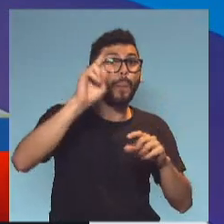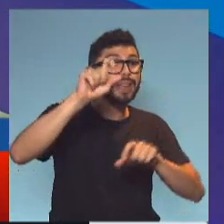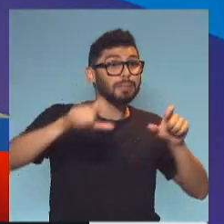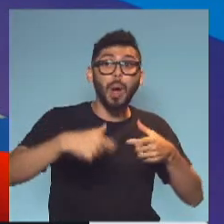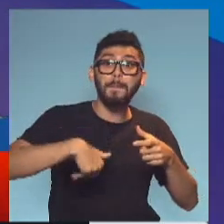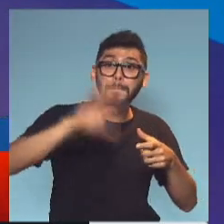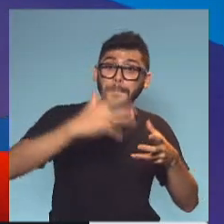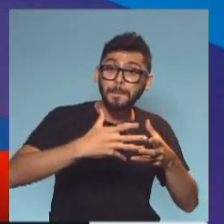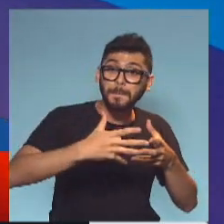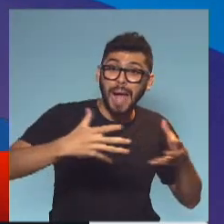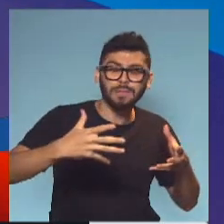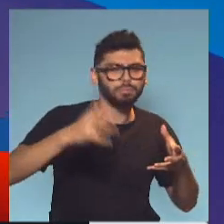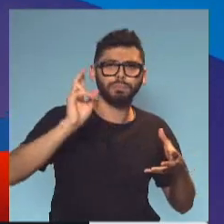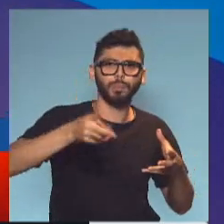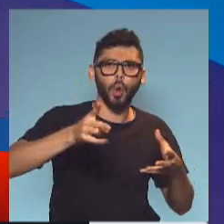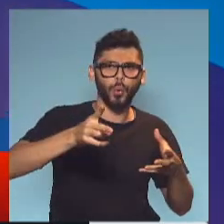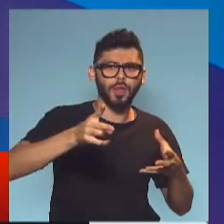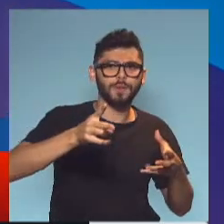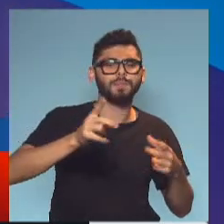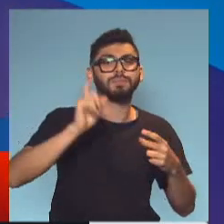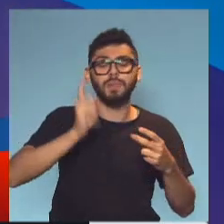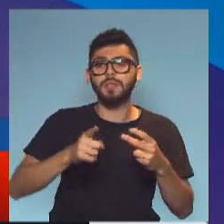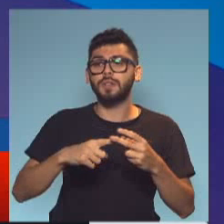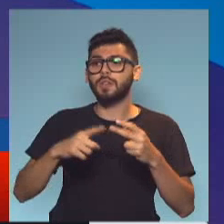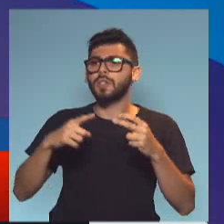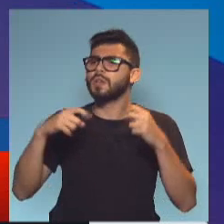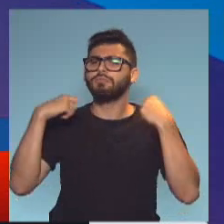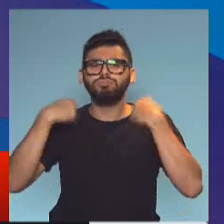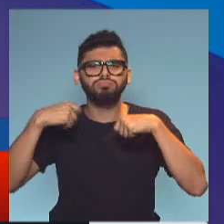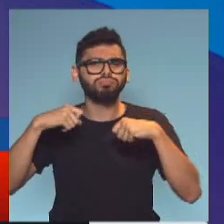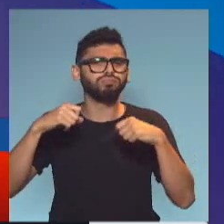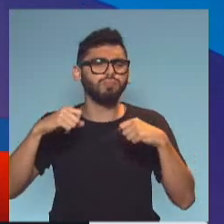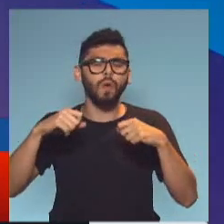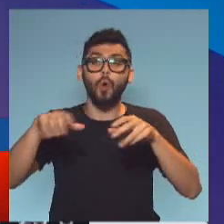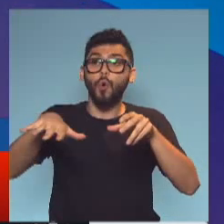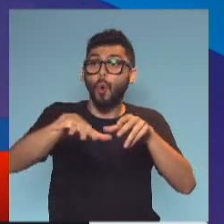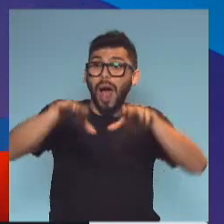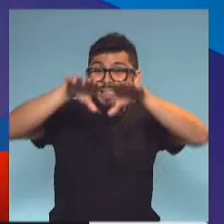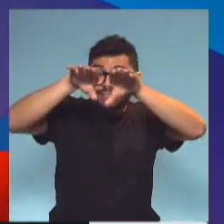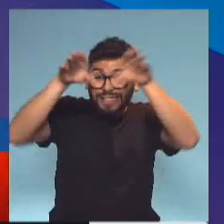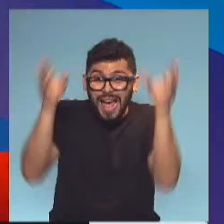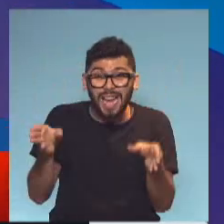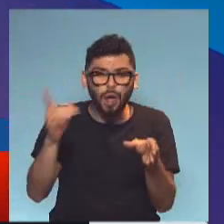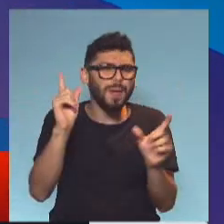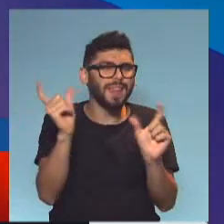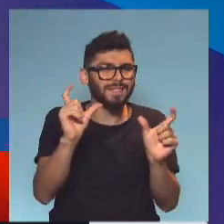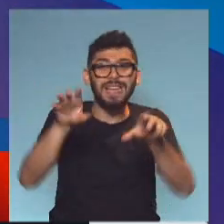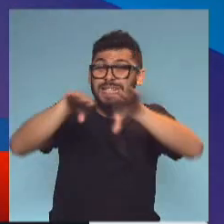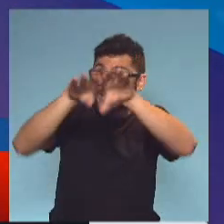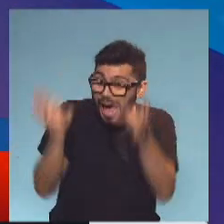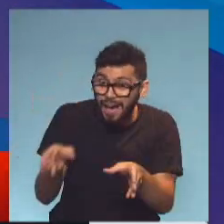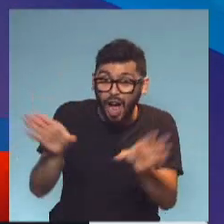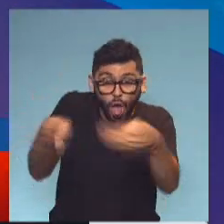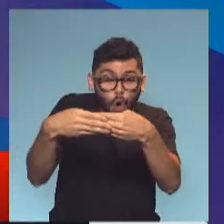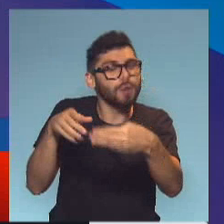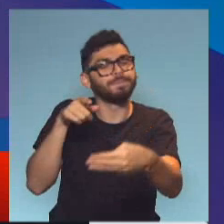20 personas. Y esas actividades recreativas o deportivas en lugares cerrados, vale hacer la diferenciación,